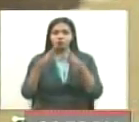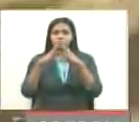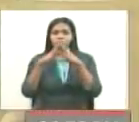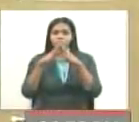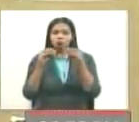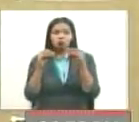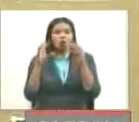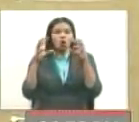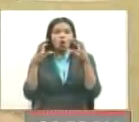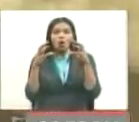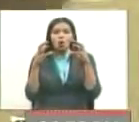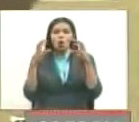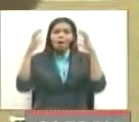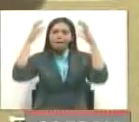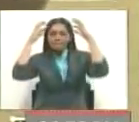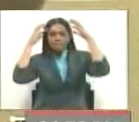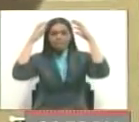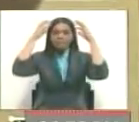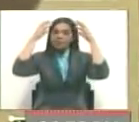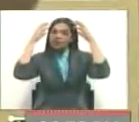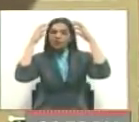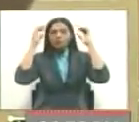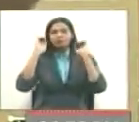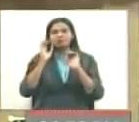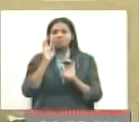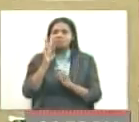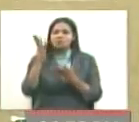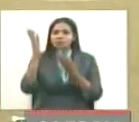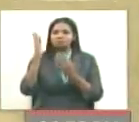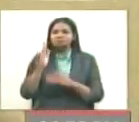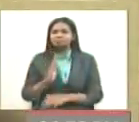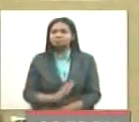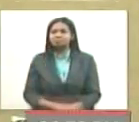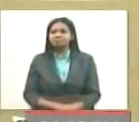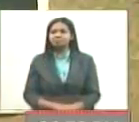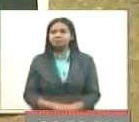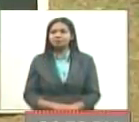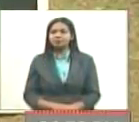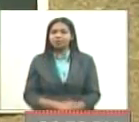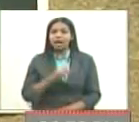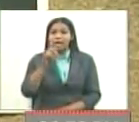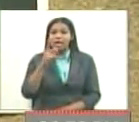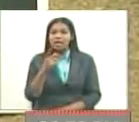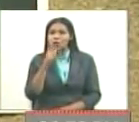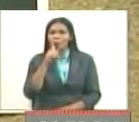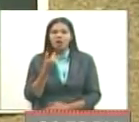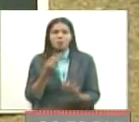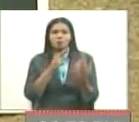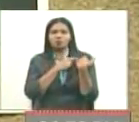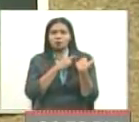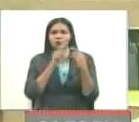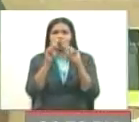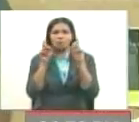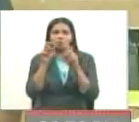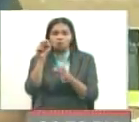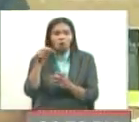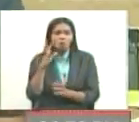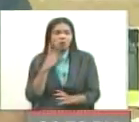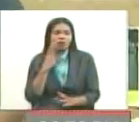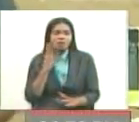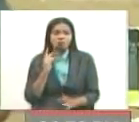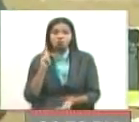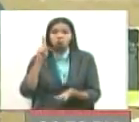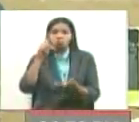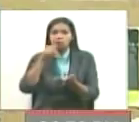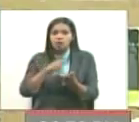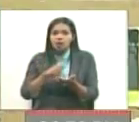peluchito, pues. Mira esto. Mira, ese tan irresponsable que tú le preguntas hoy, ¿estuvo usted